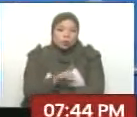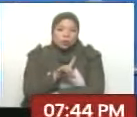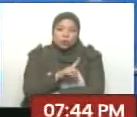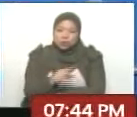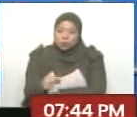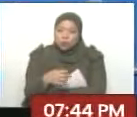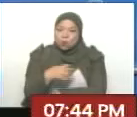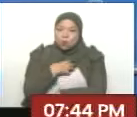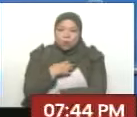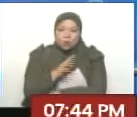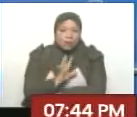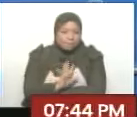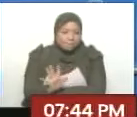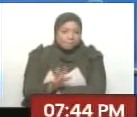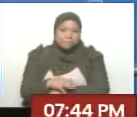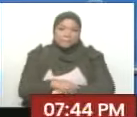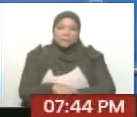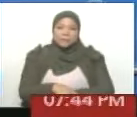Pero